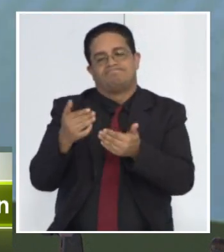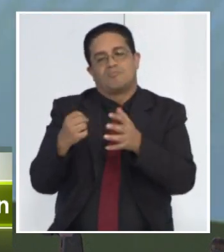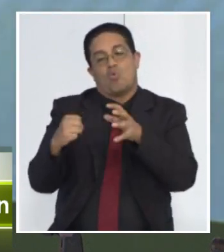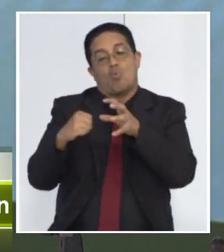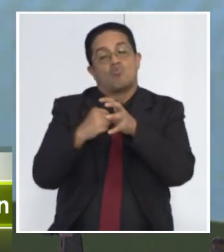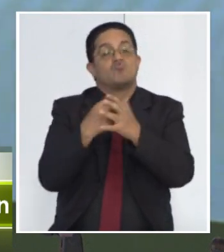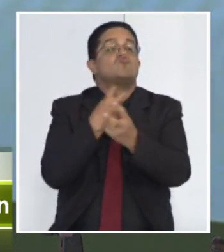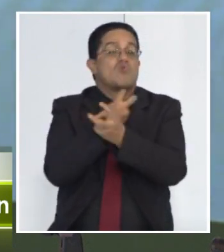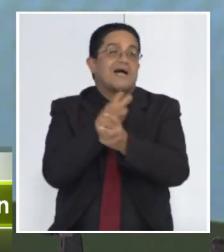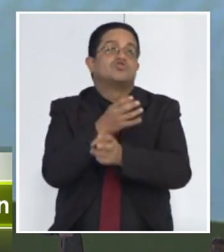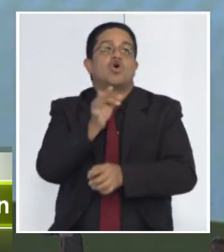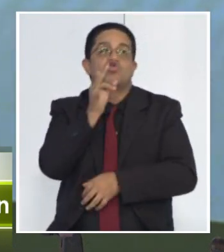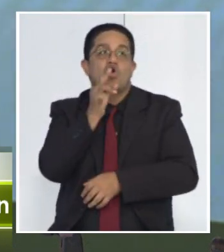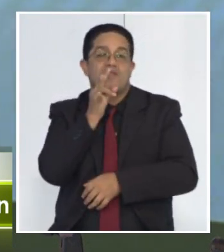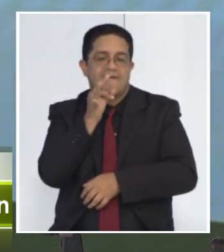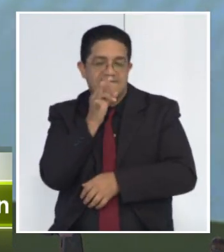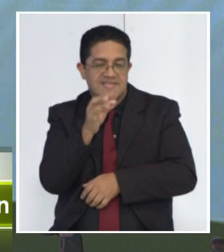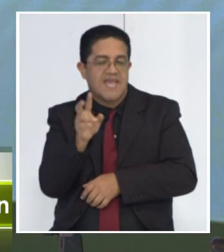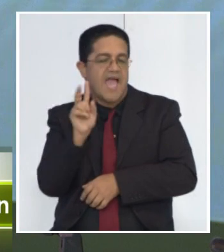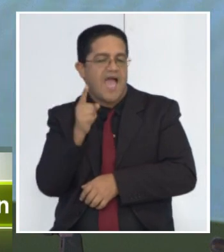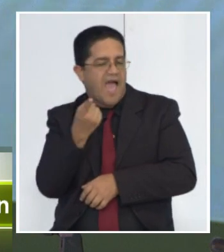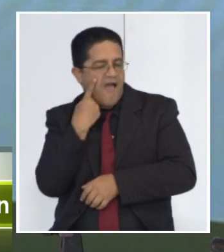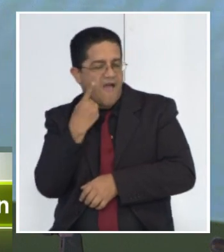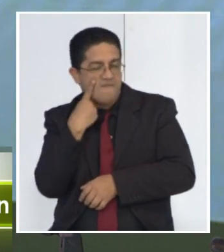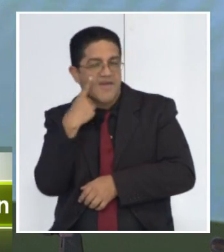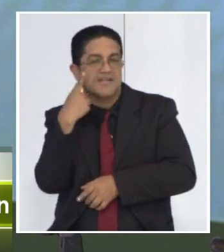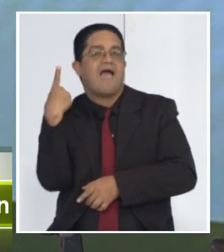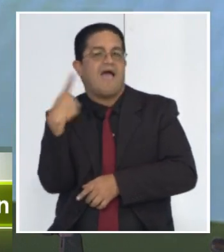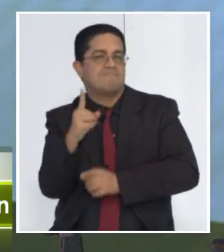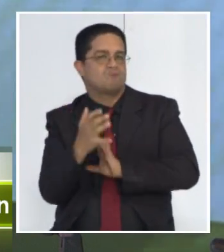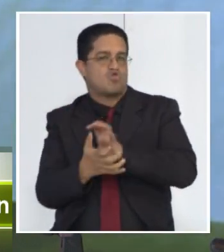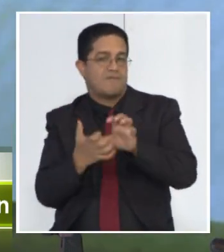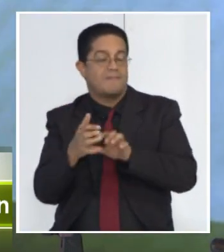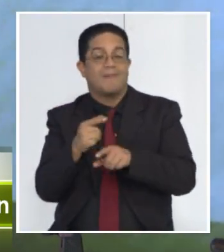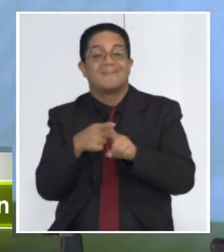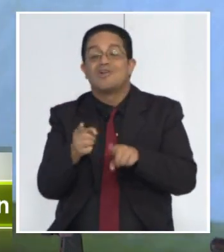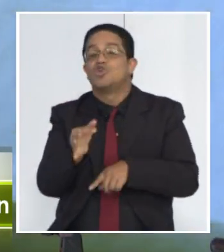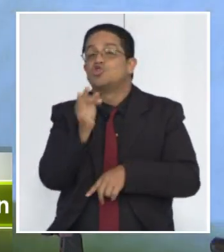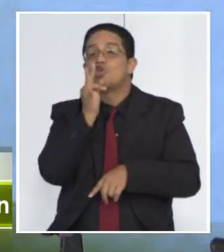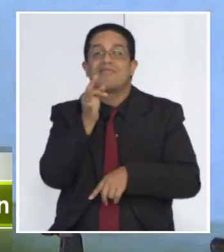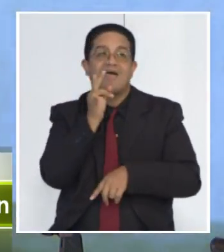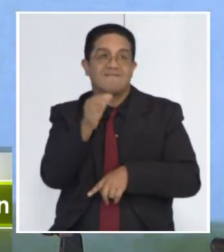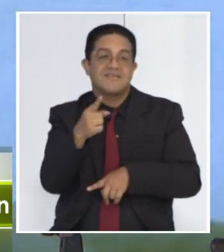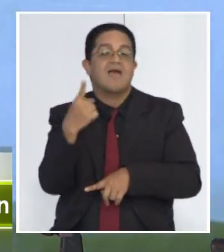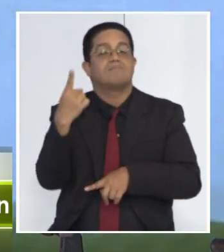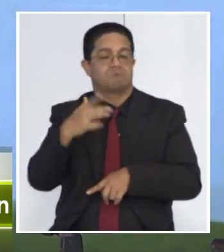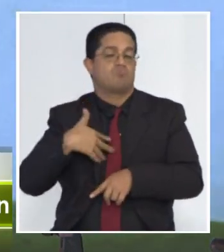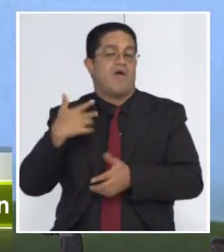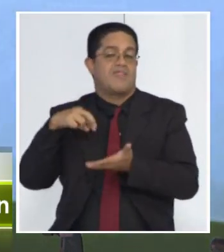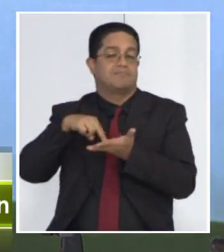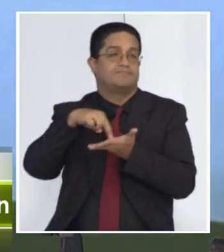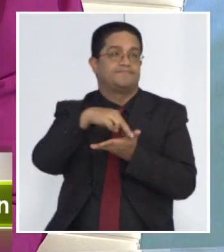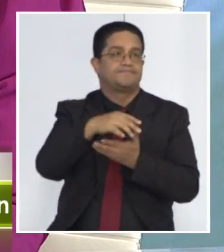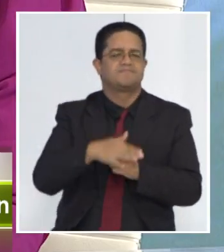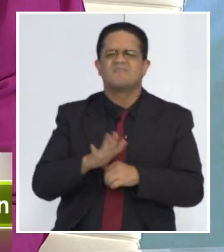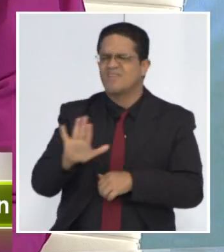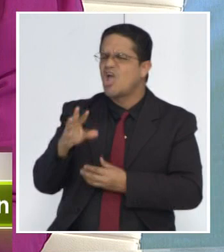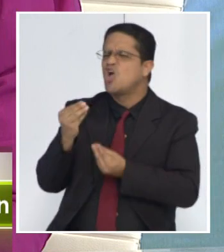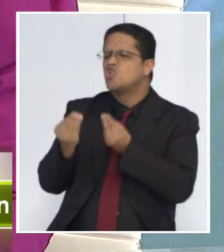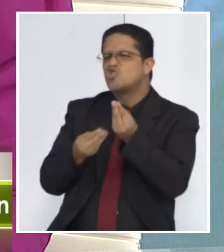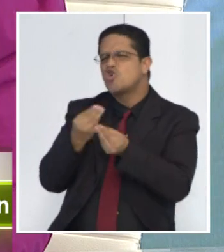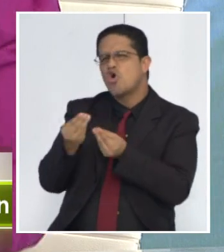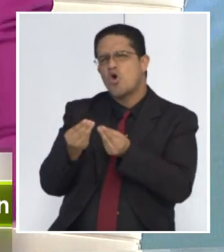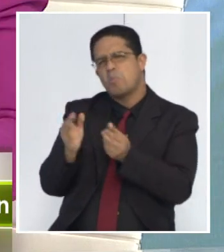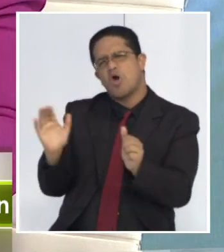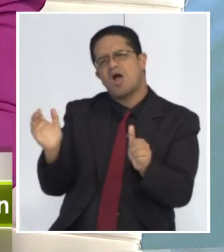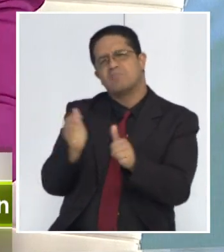que comienza a haber un pinzamiento de la articulación, pero todavía conserva un importante movimiento articular. ¿Cuándo se determina si un